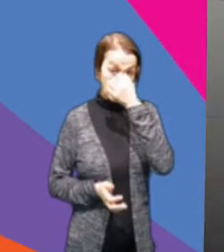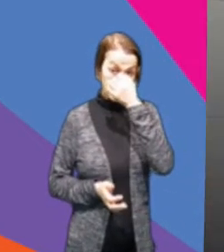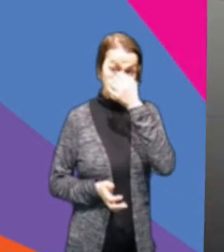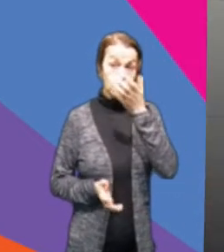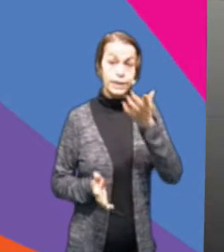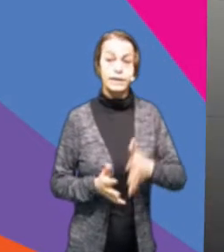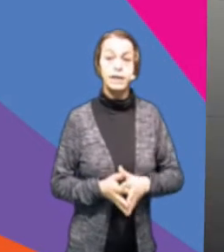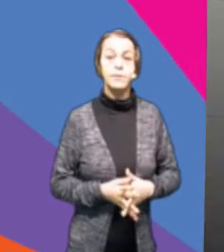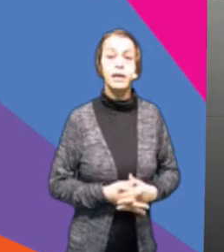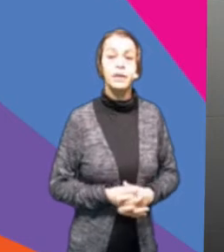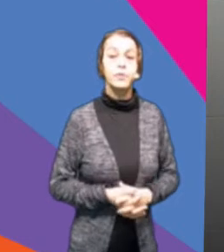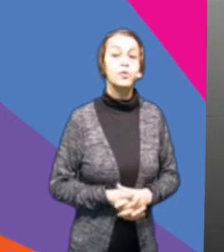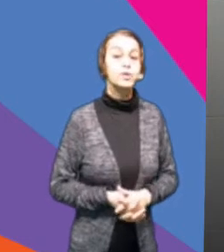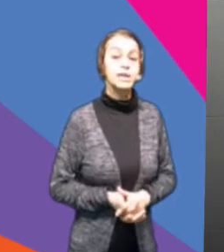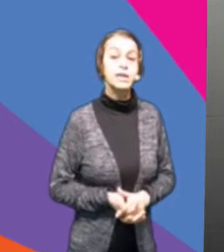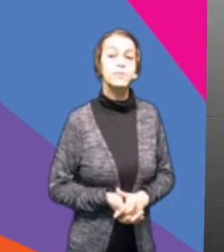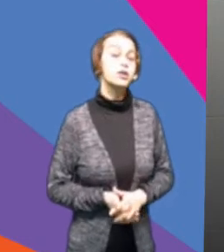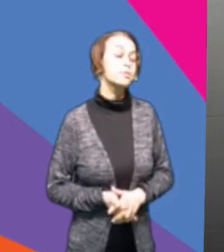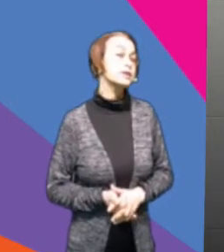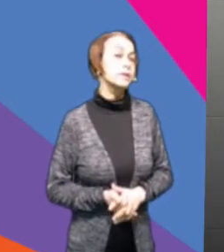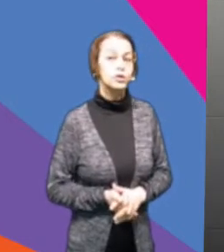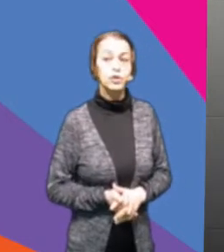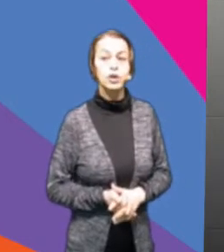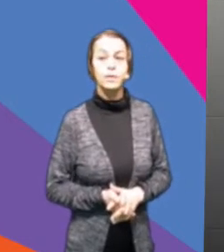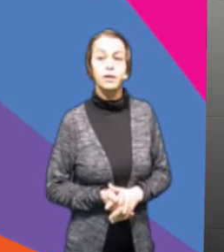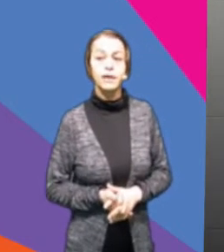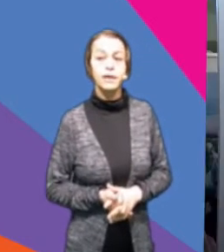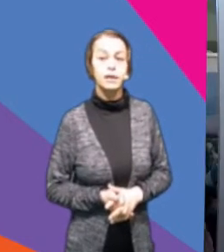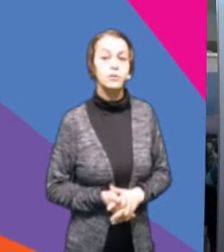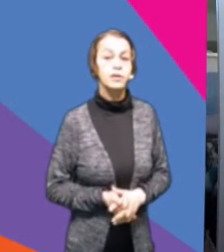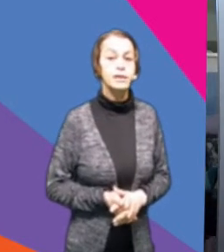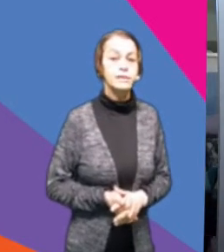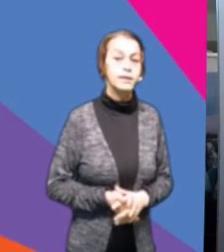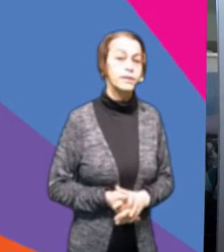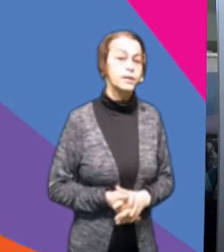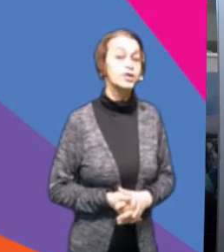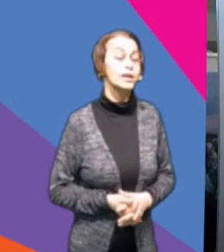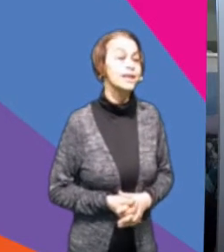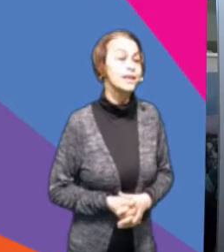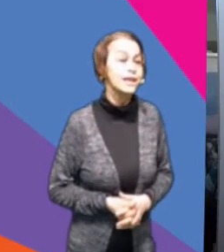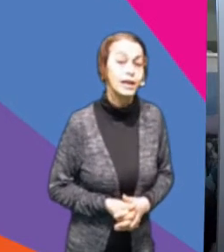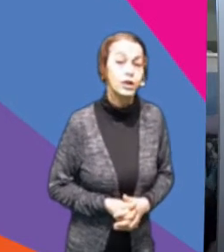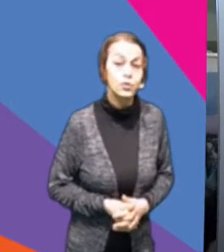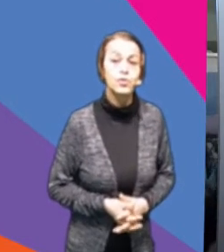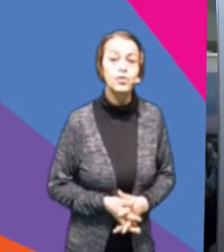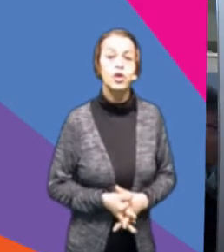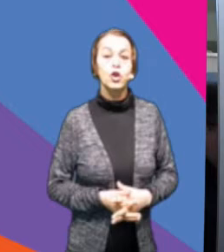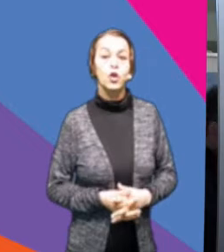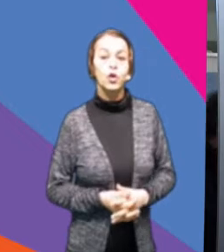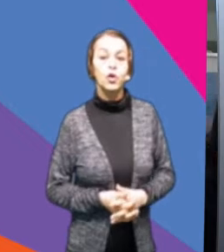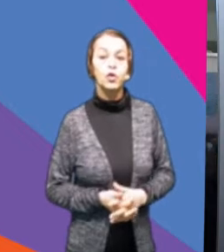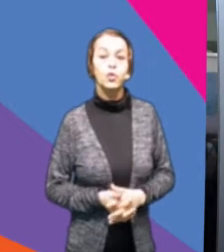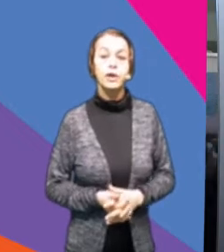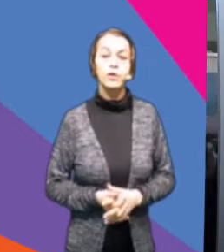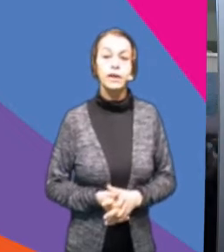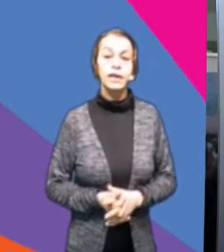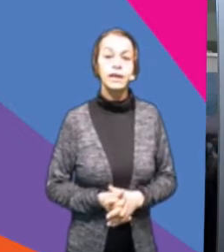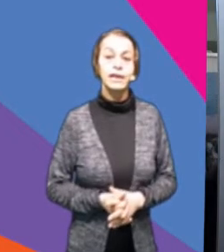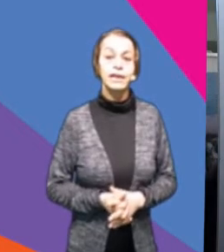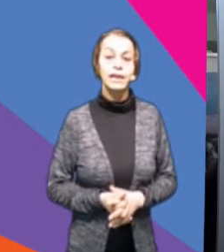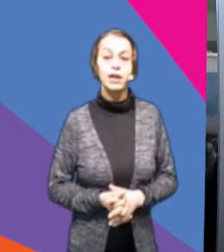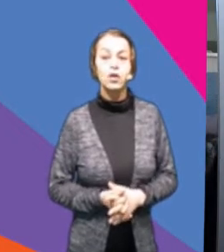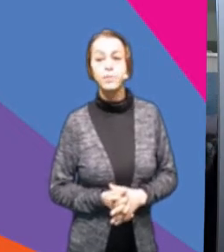muestra colectiva producida por el Observatorio Malvinas de la Universidad Nacional de Lanús, con curaduría